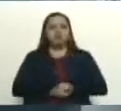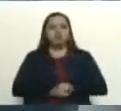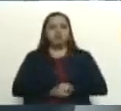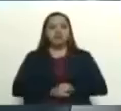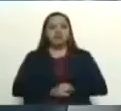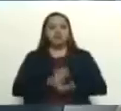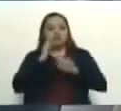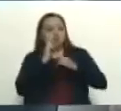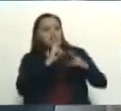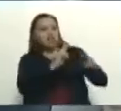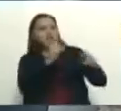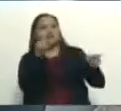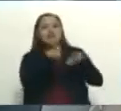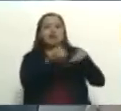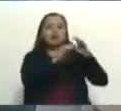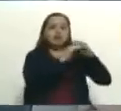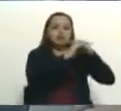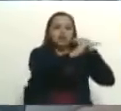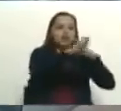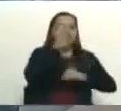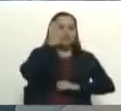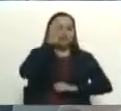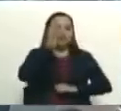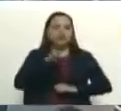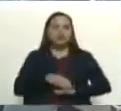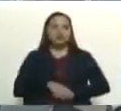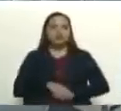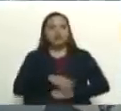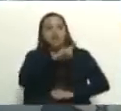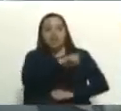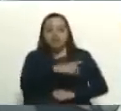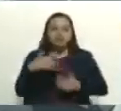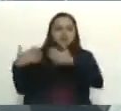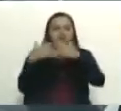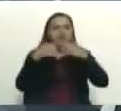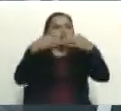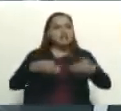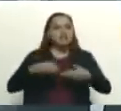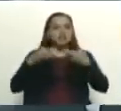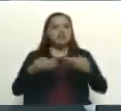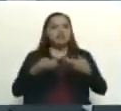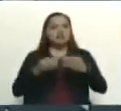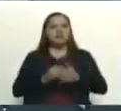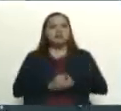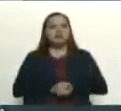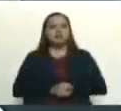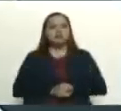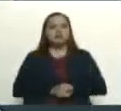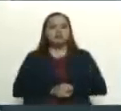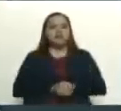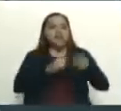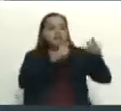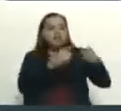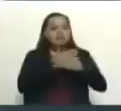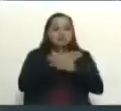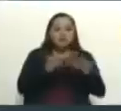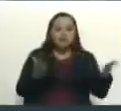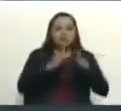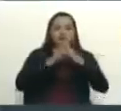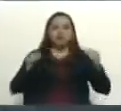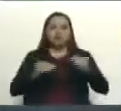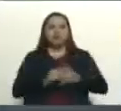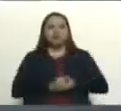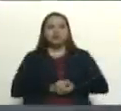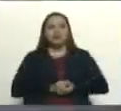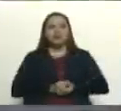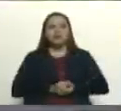mirando como el horizonte, el futuro, ese por el que batalló siempre, cada instante, ese por el que lo entregó todo